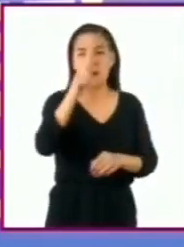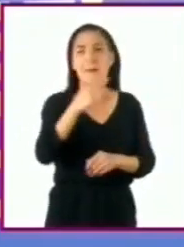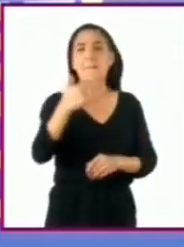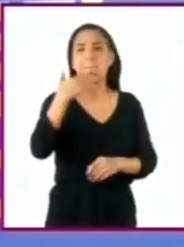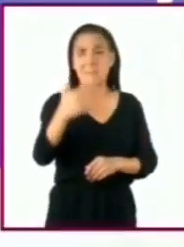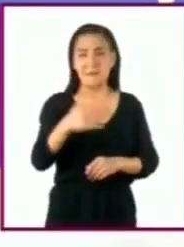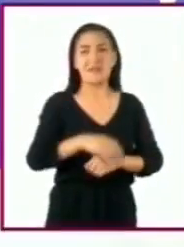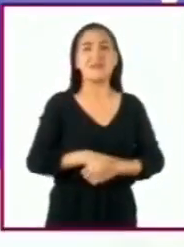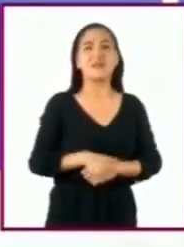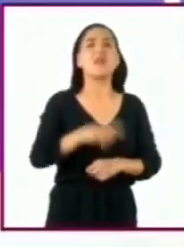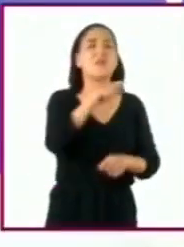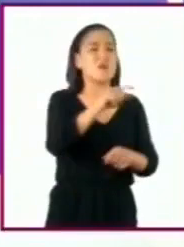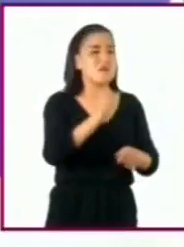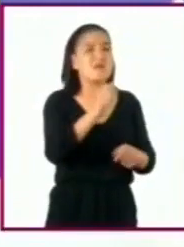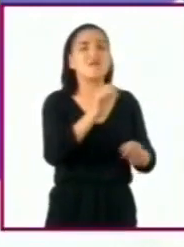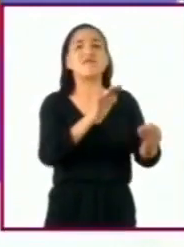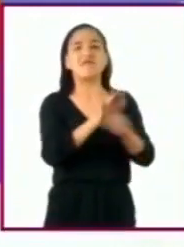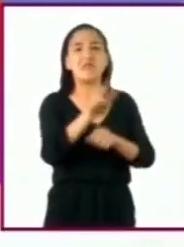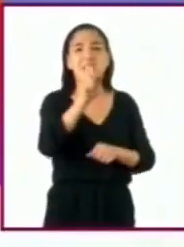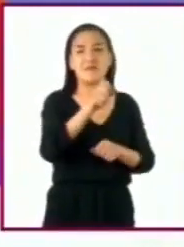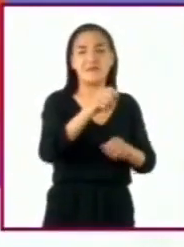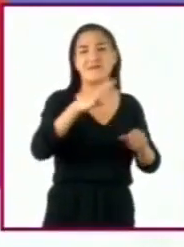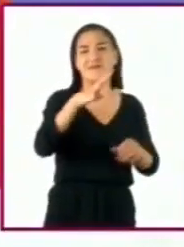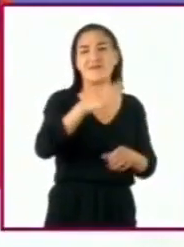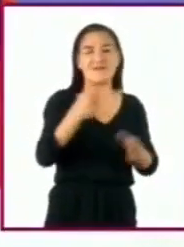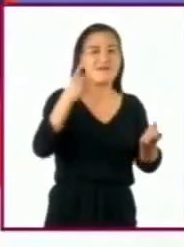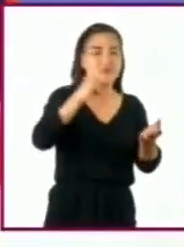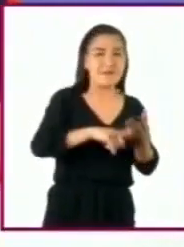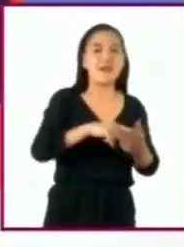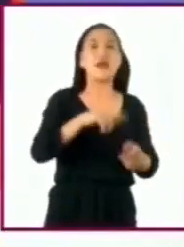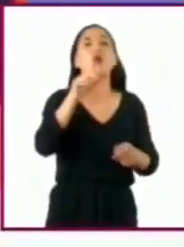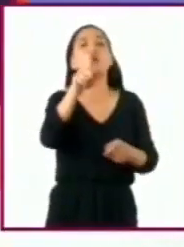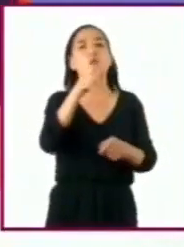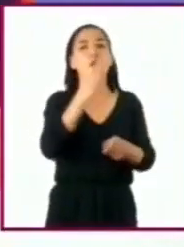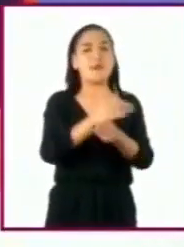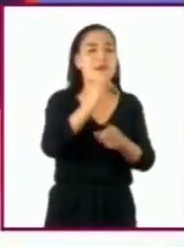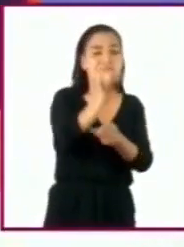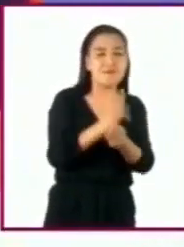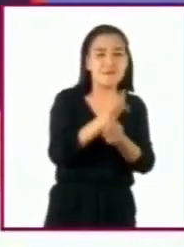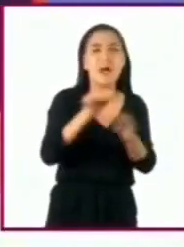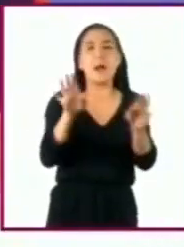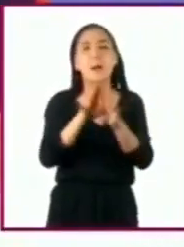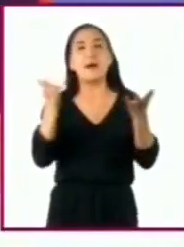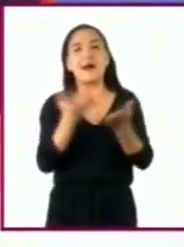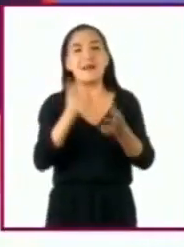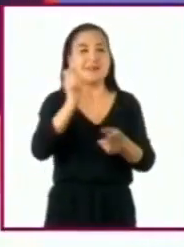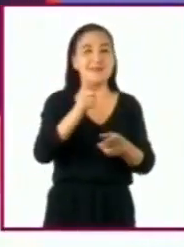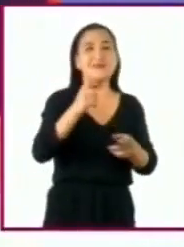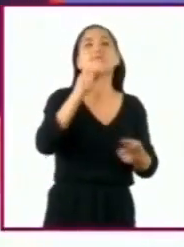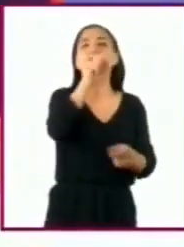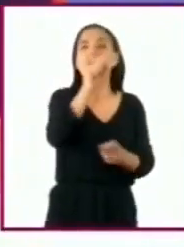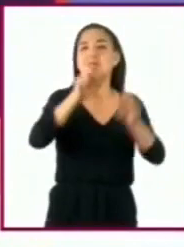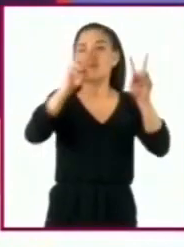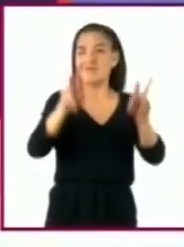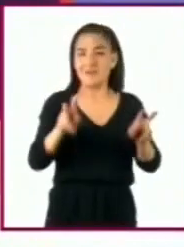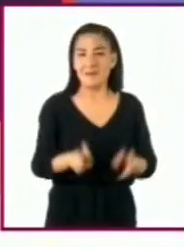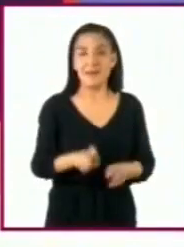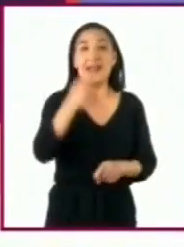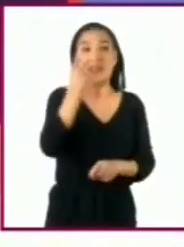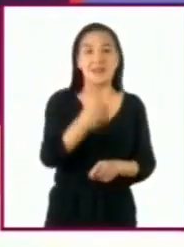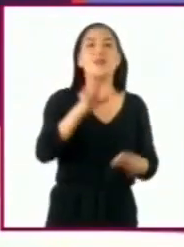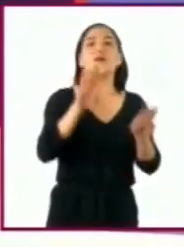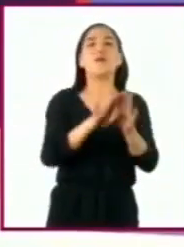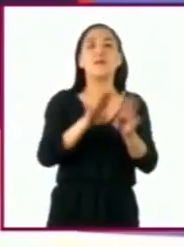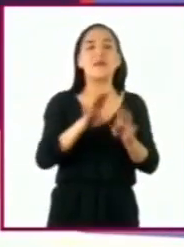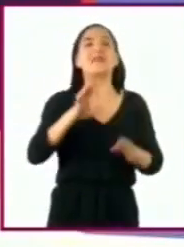su contenido? Vamos a encontrar en nuestras investigaciones diferentes perspectivas de un mismo tema, y eso